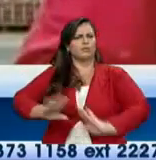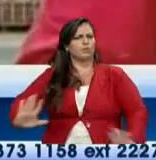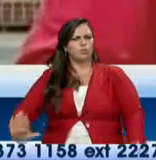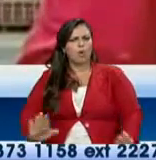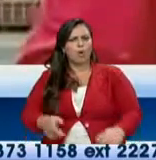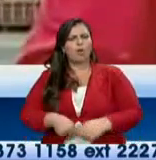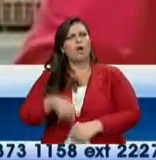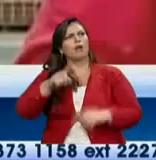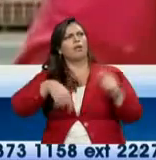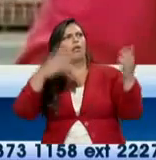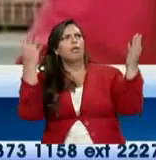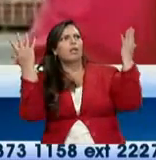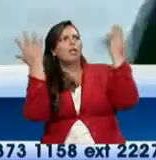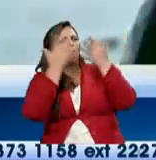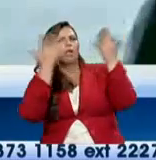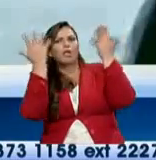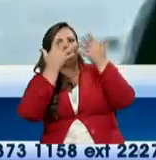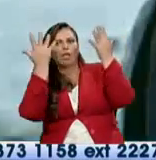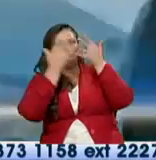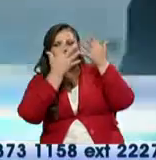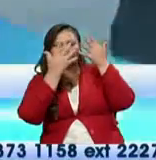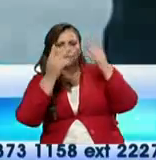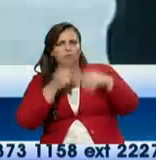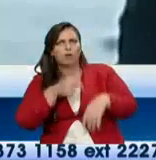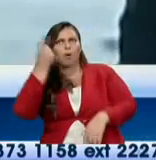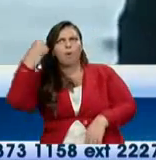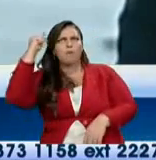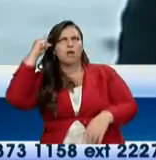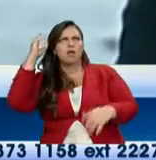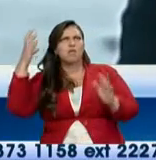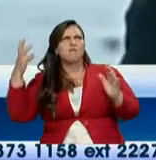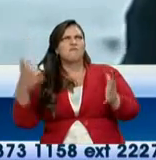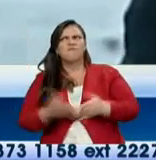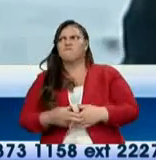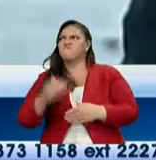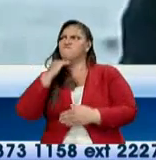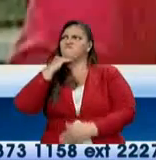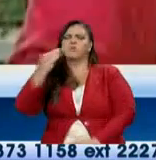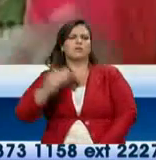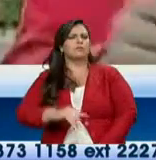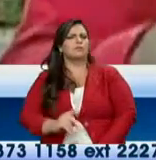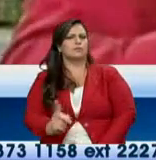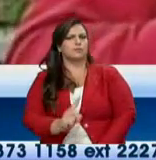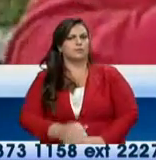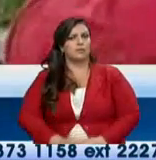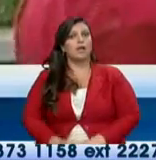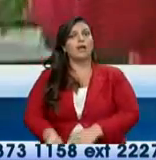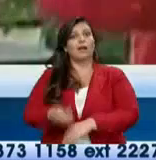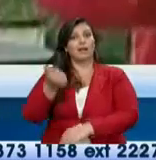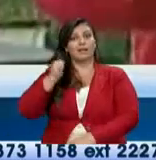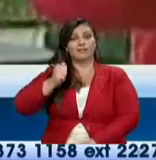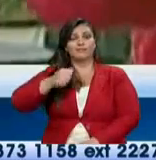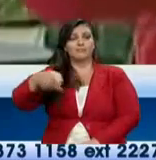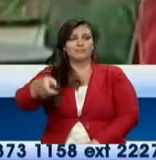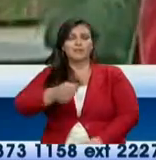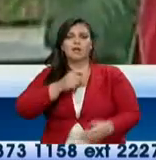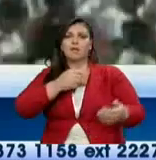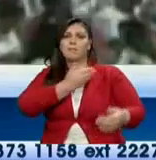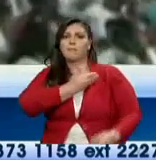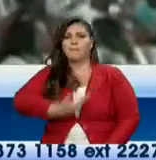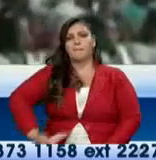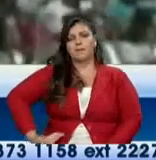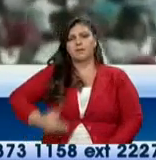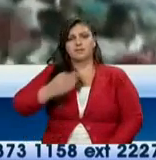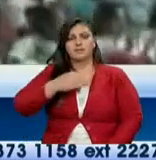revolución, se confunda. El jefe de Estado venezolano advirtió durante una entrevista televisada que la revolución bolivariana